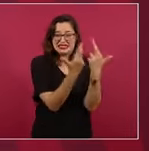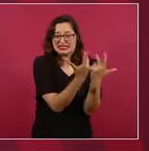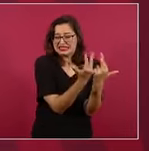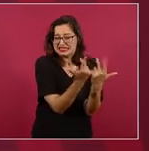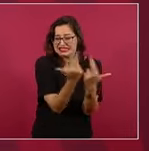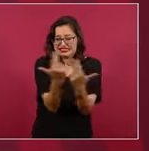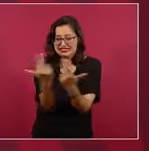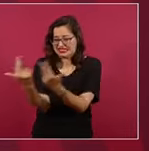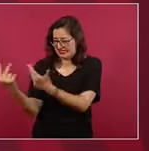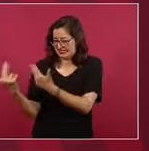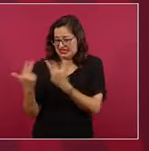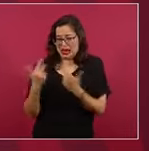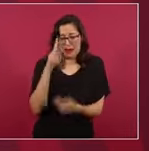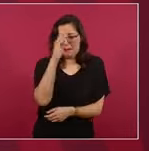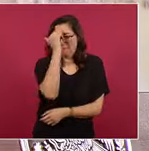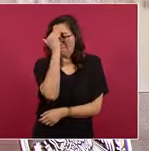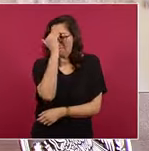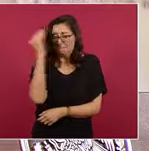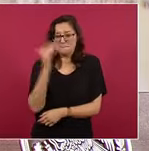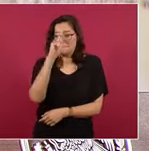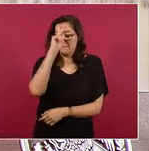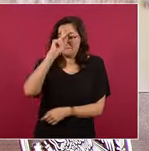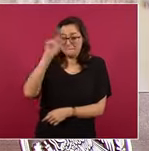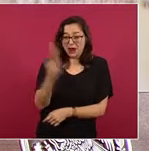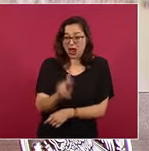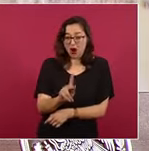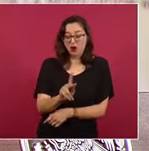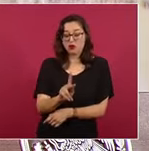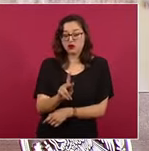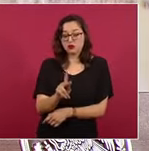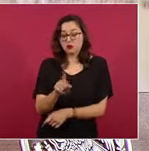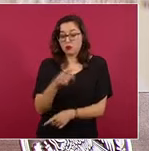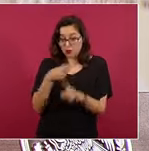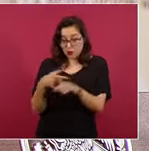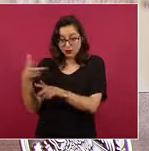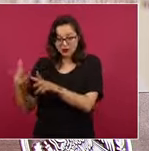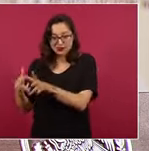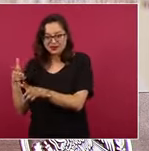en donde ellos se están oponiendo al Tren Maya.